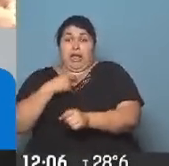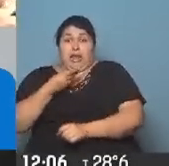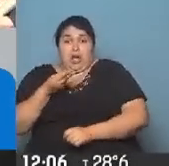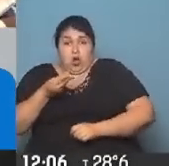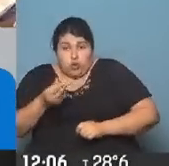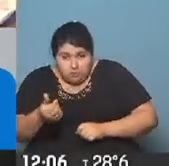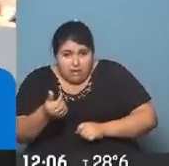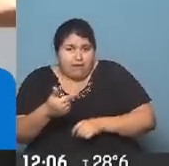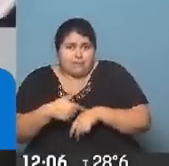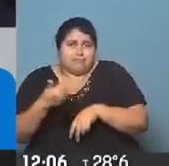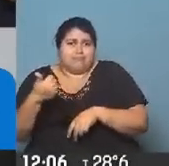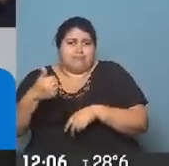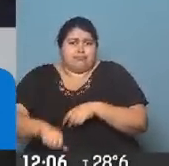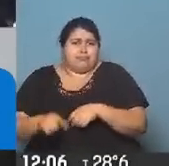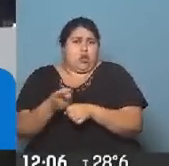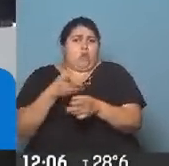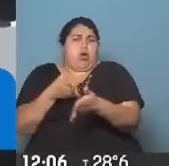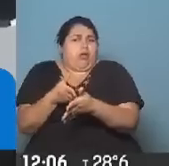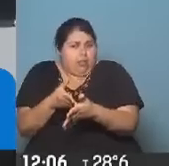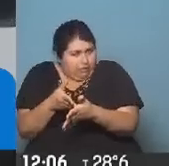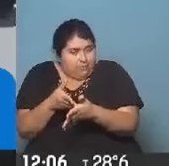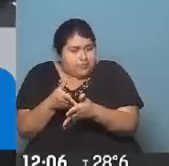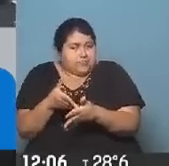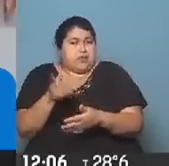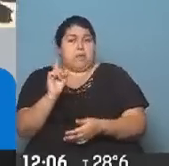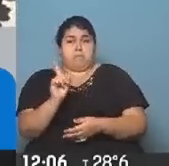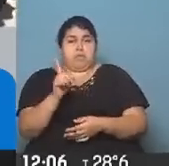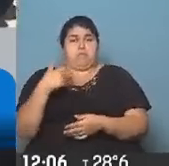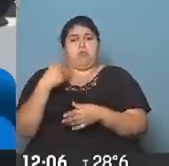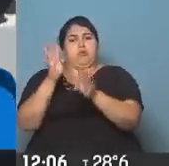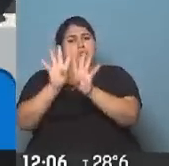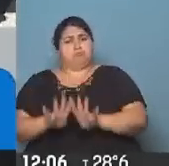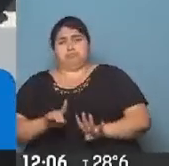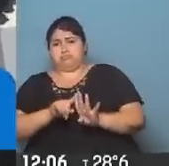de los remedios o de los medicamentos no lo pueden hacer porque todos los